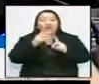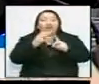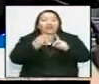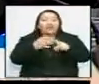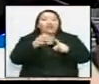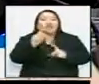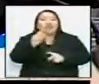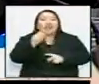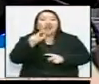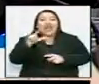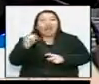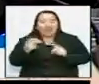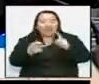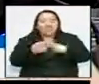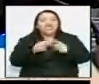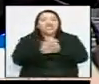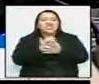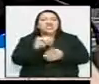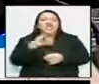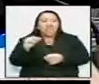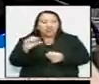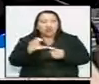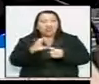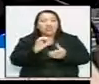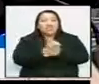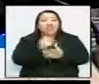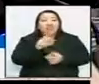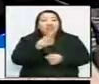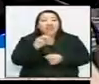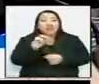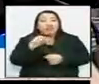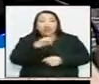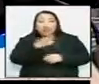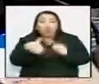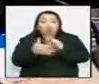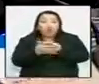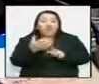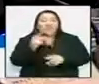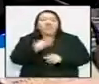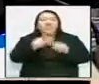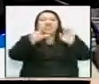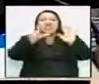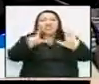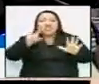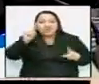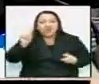Talara, Chinchero, Chavimochi. En ellos había más de